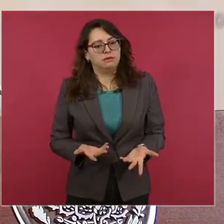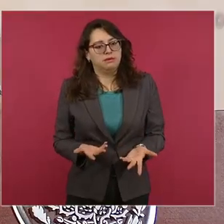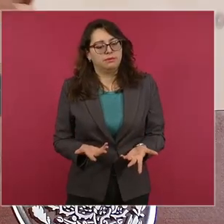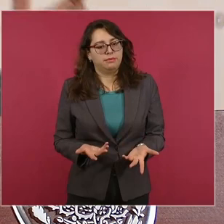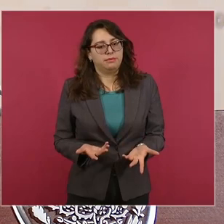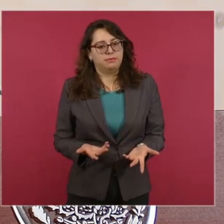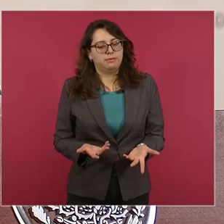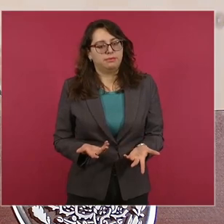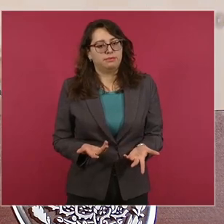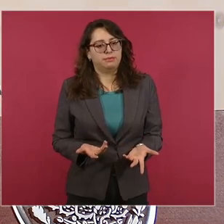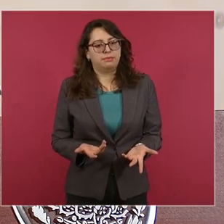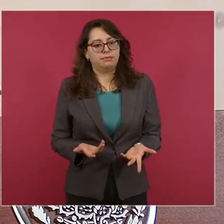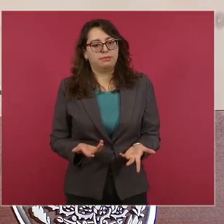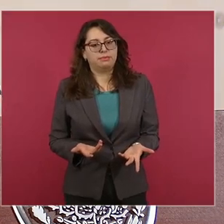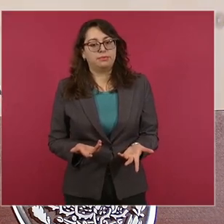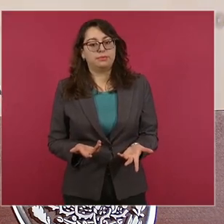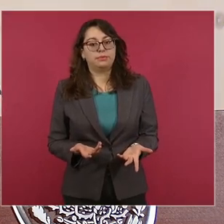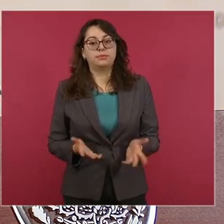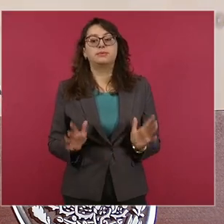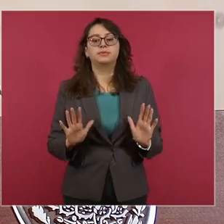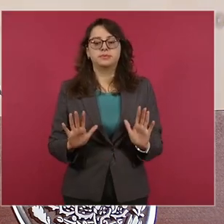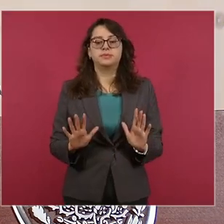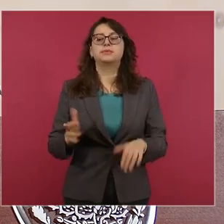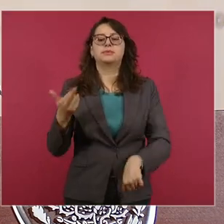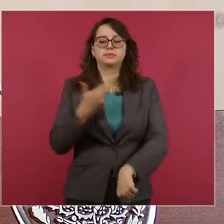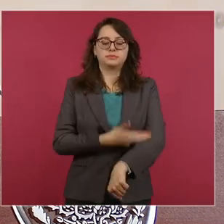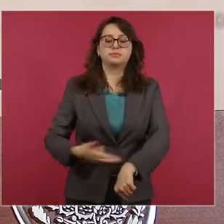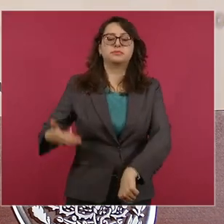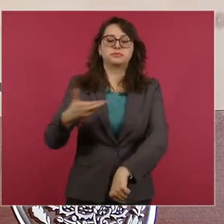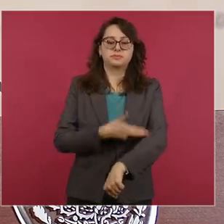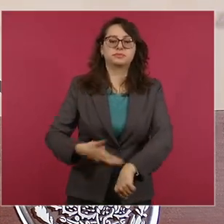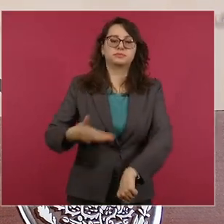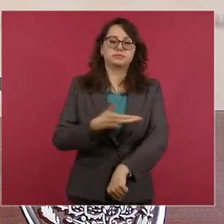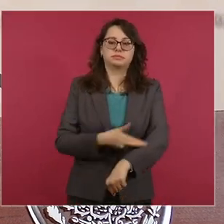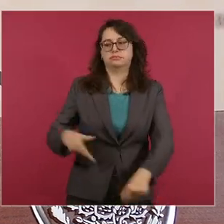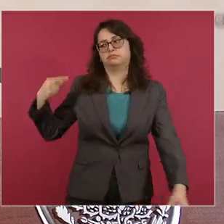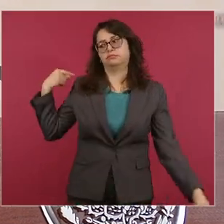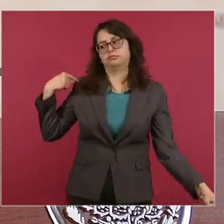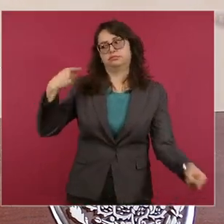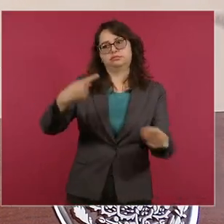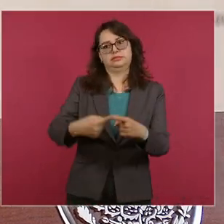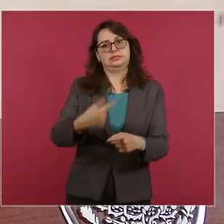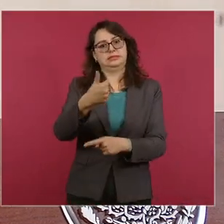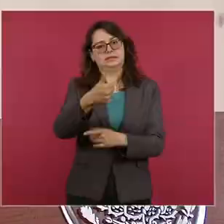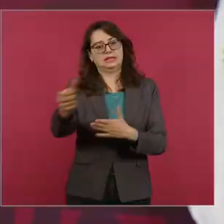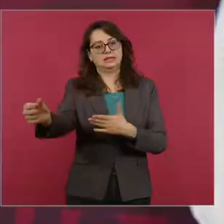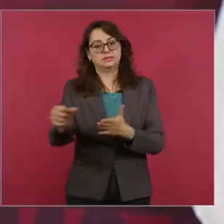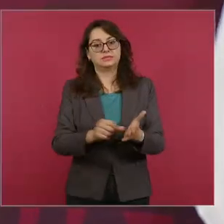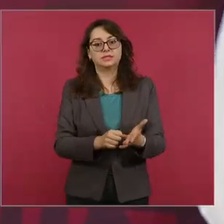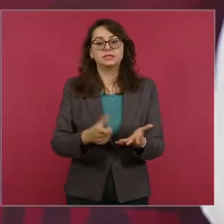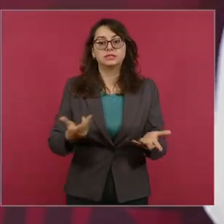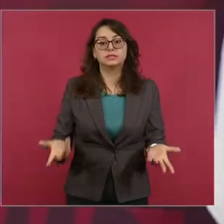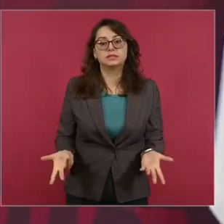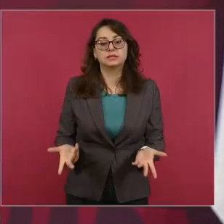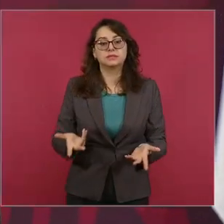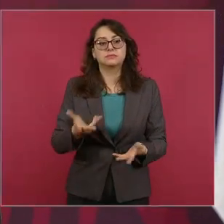aunque pues me imagino que son trámites pero ya es mucho tiempo, ya hasta se parecen